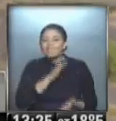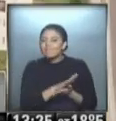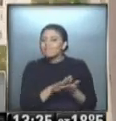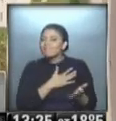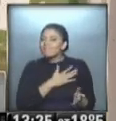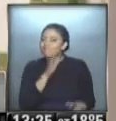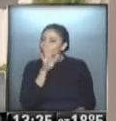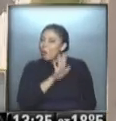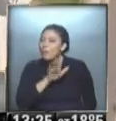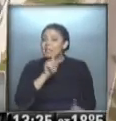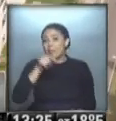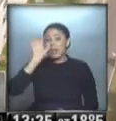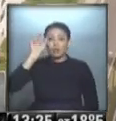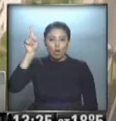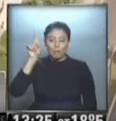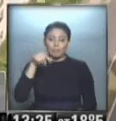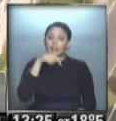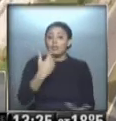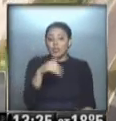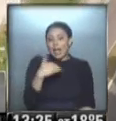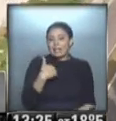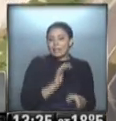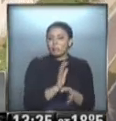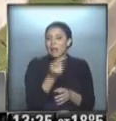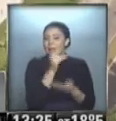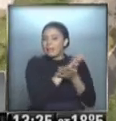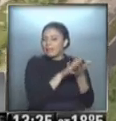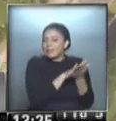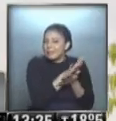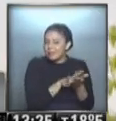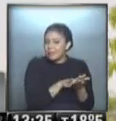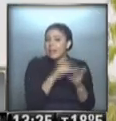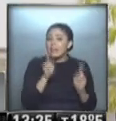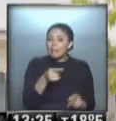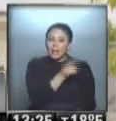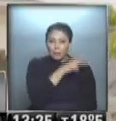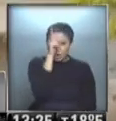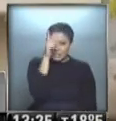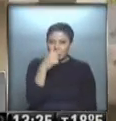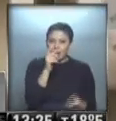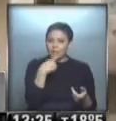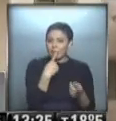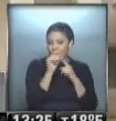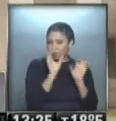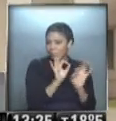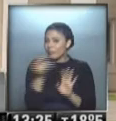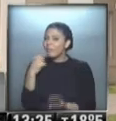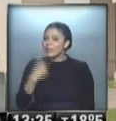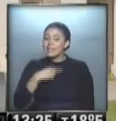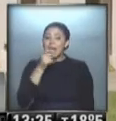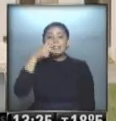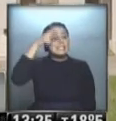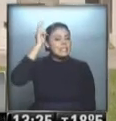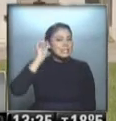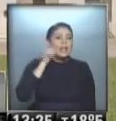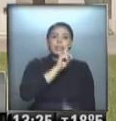sea, Argentina sería un lugar de lavado. También me dijo Matzkin, ya fuera de la entrevista, que Chile también es un lugar